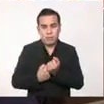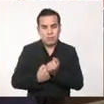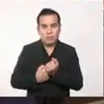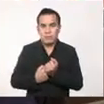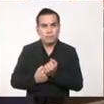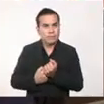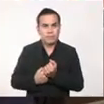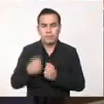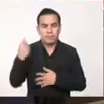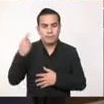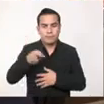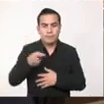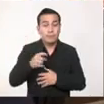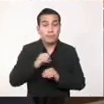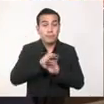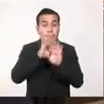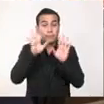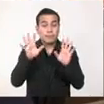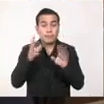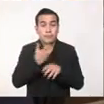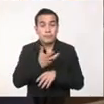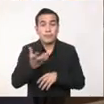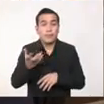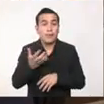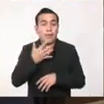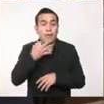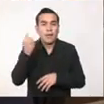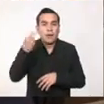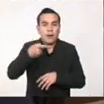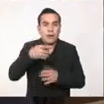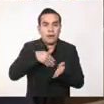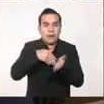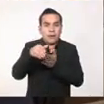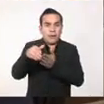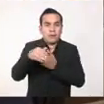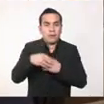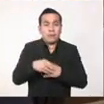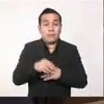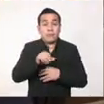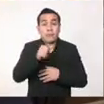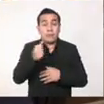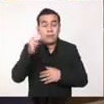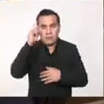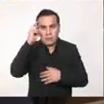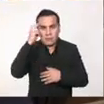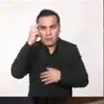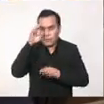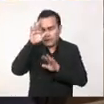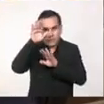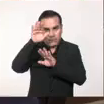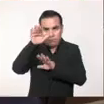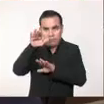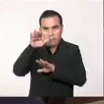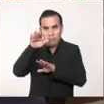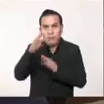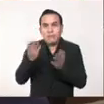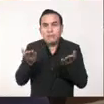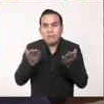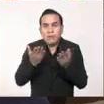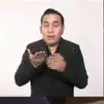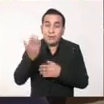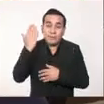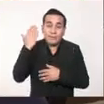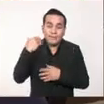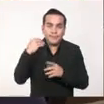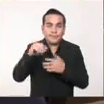bajémosle esto y los destituimos después. No. Obliga a destituir, claro. Otra cosa es el incumplimiento que habían hecho la